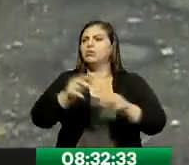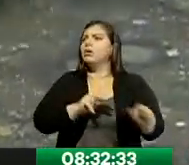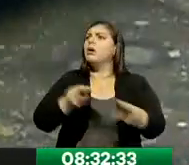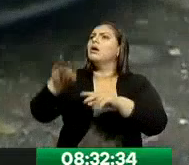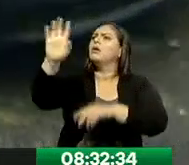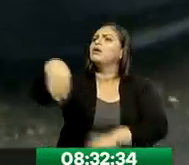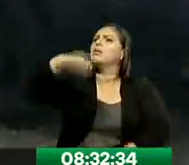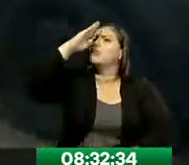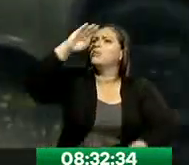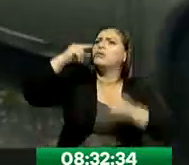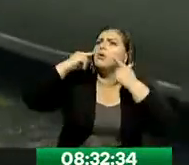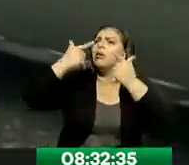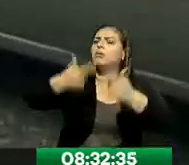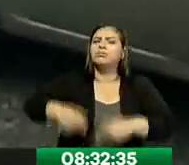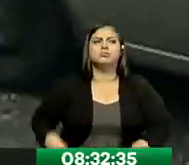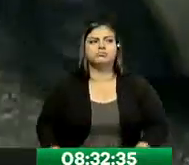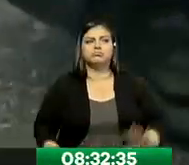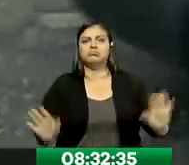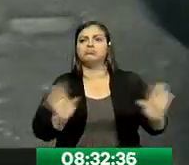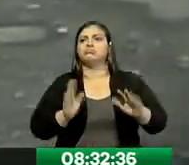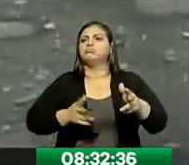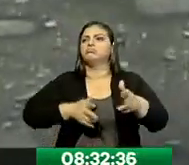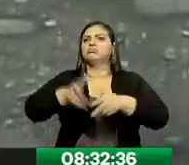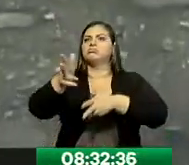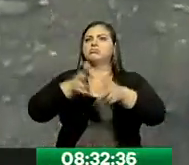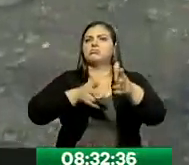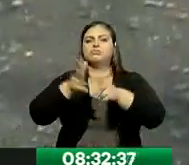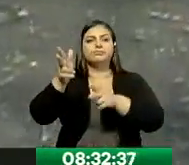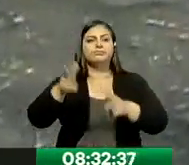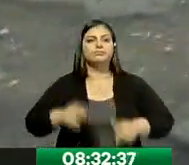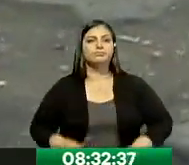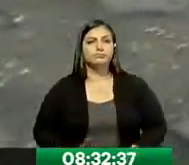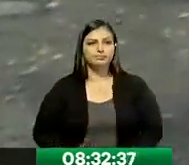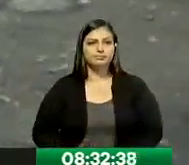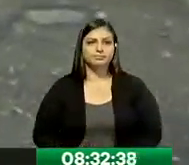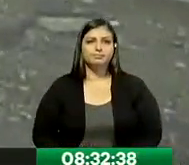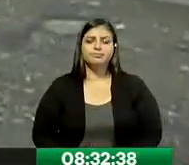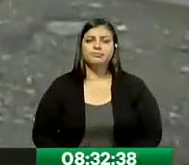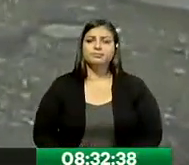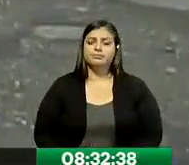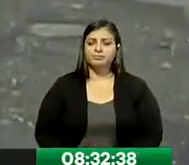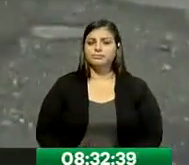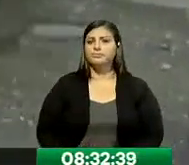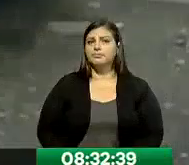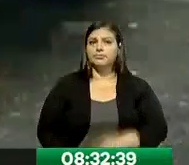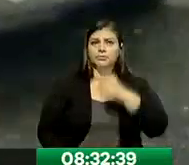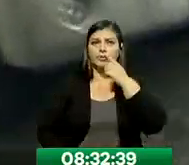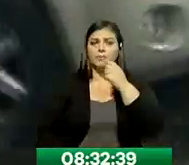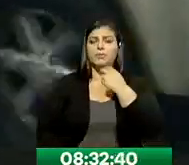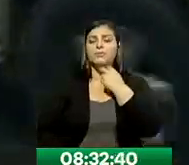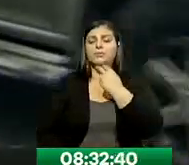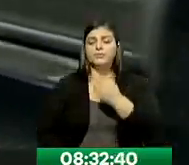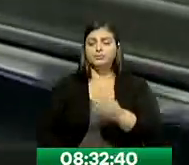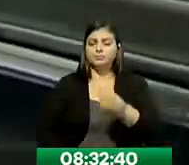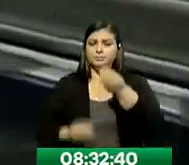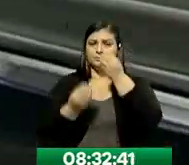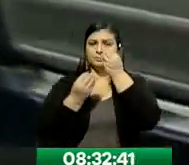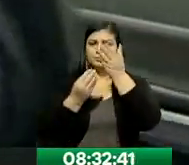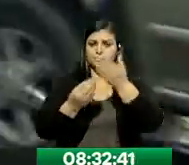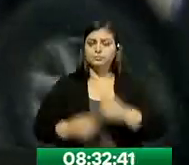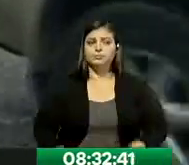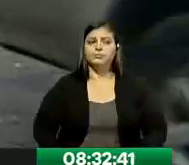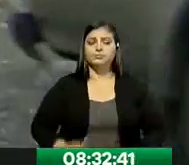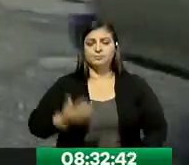se estacionan y se quedan a vigilar el área. A mí se me han metido 5 veces a robar a la casa. ¿5 veces? Sí, cuando yo no estaba